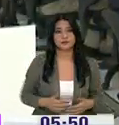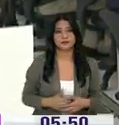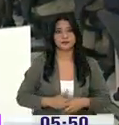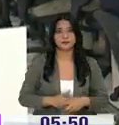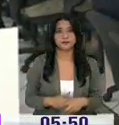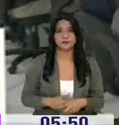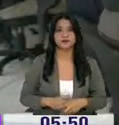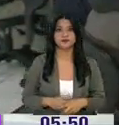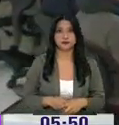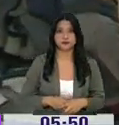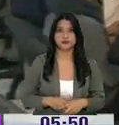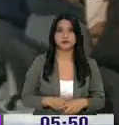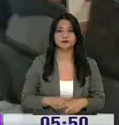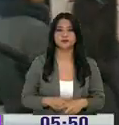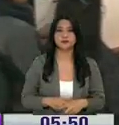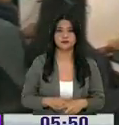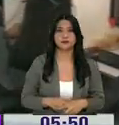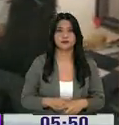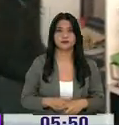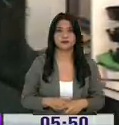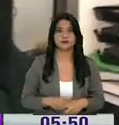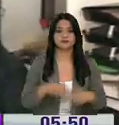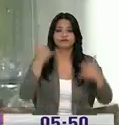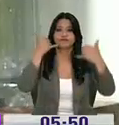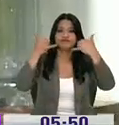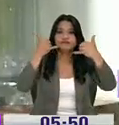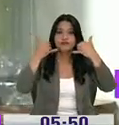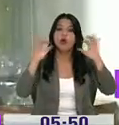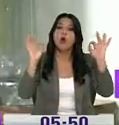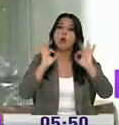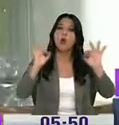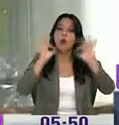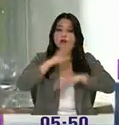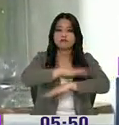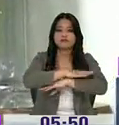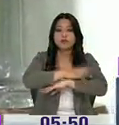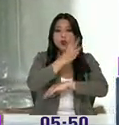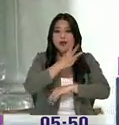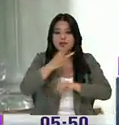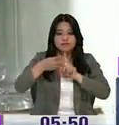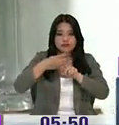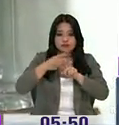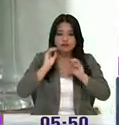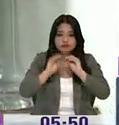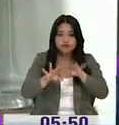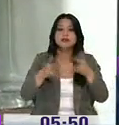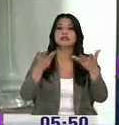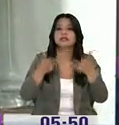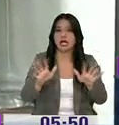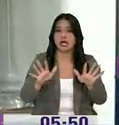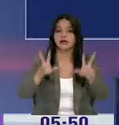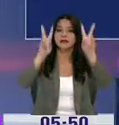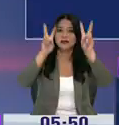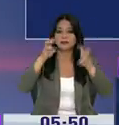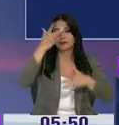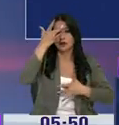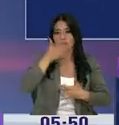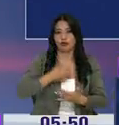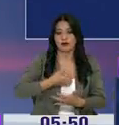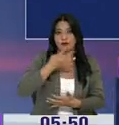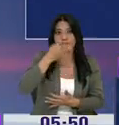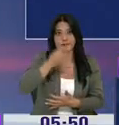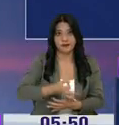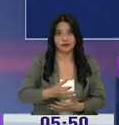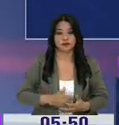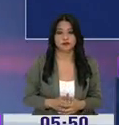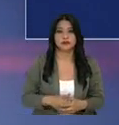Las plataformas tecnológicas diseñadas para el monitoreo del coronavirus ya han dado sus primeros resultados. Las personas que